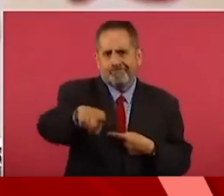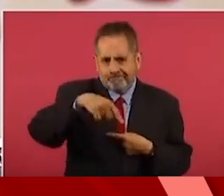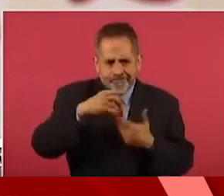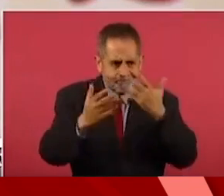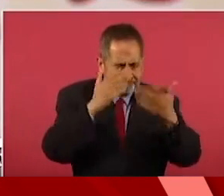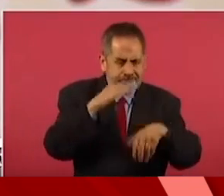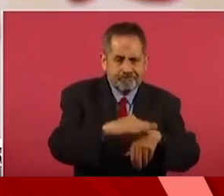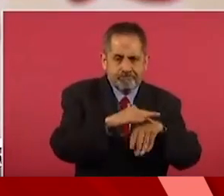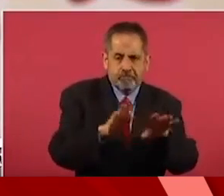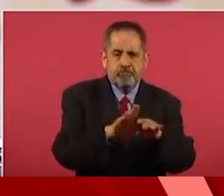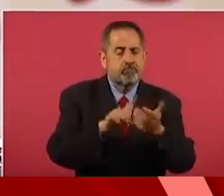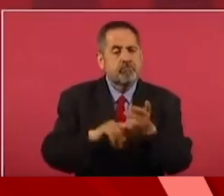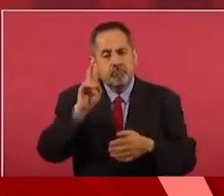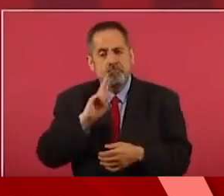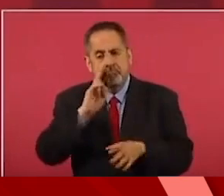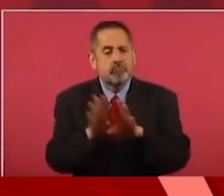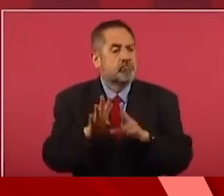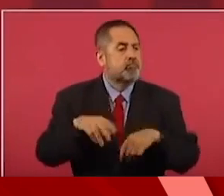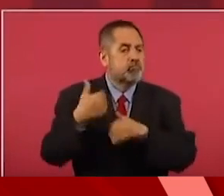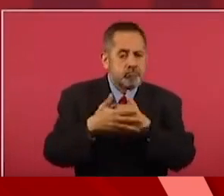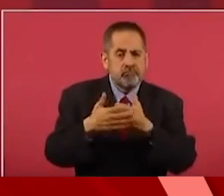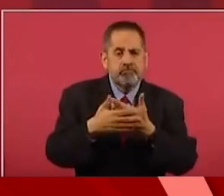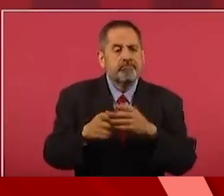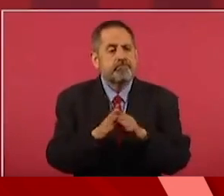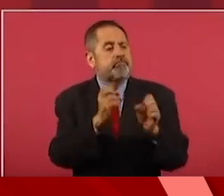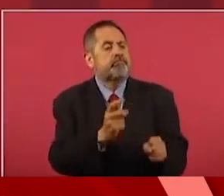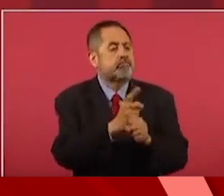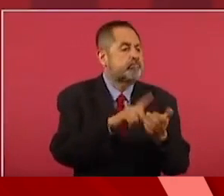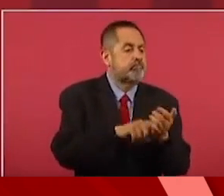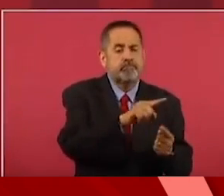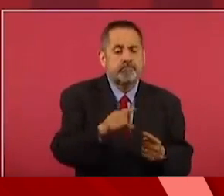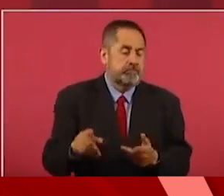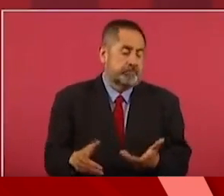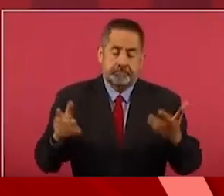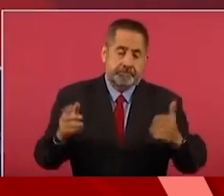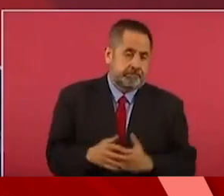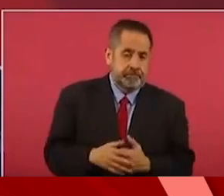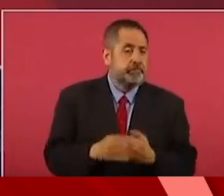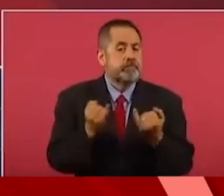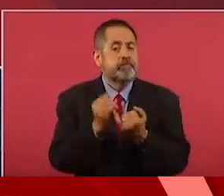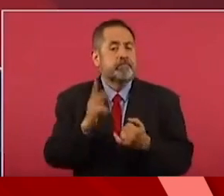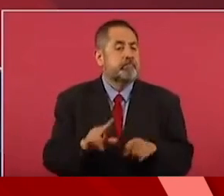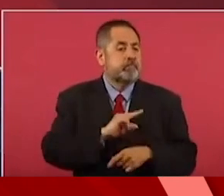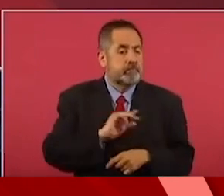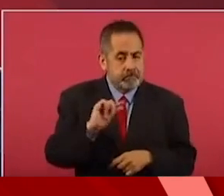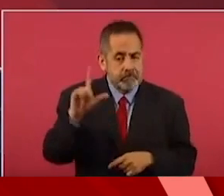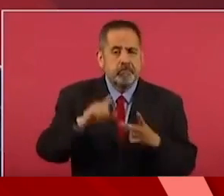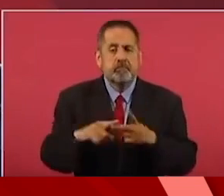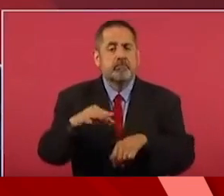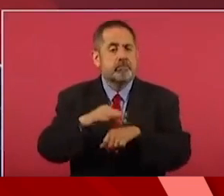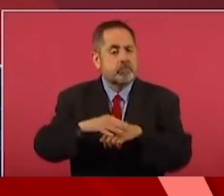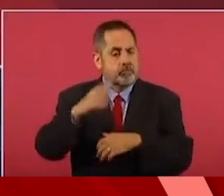se revisan las condiciones de seguridad y desde luego no podemos, igual que con los especialistas, igual con los médicos